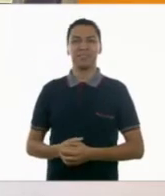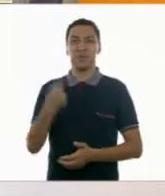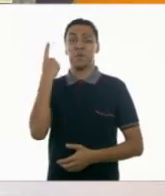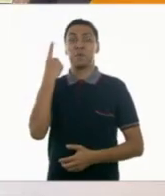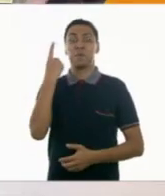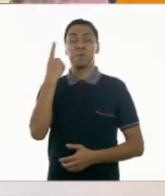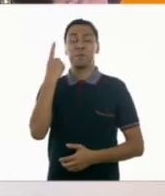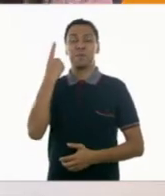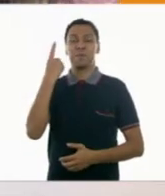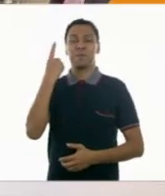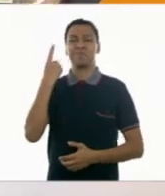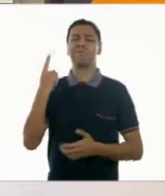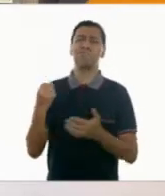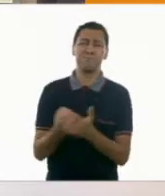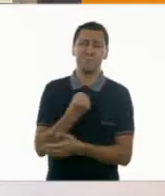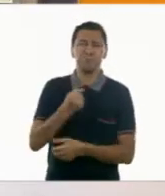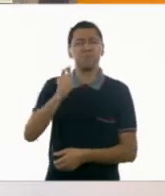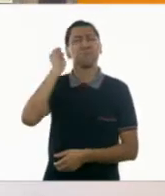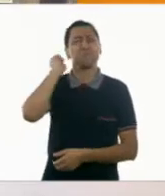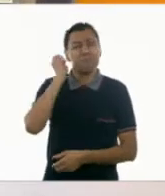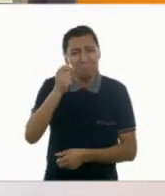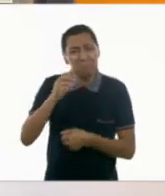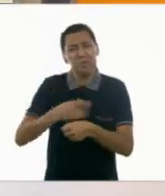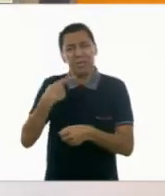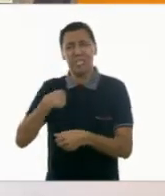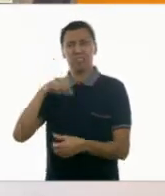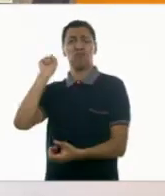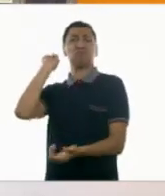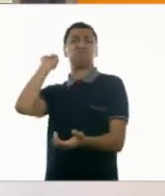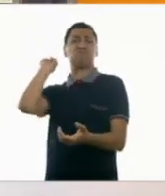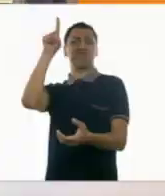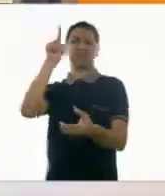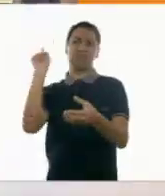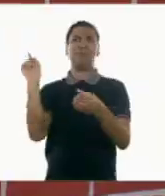Uno. Ay, ¿por qué se me va de lado? Si yo estoy...